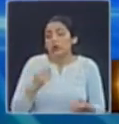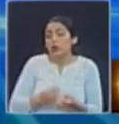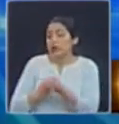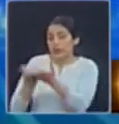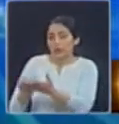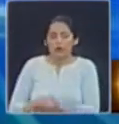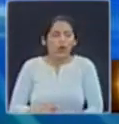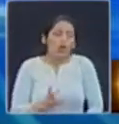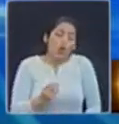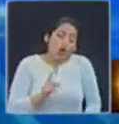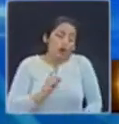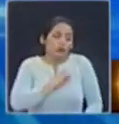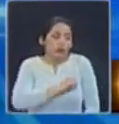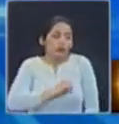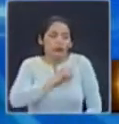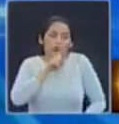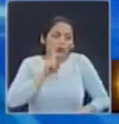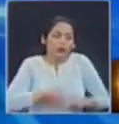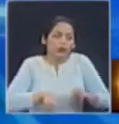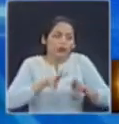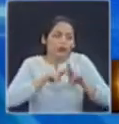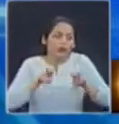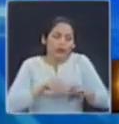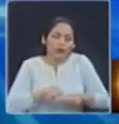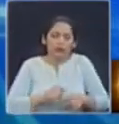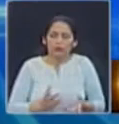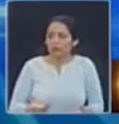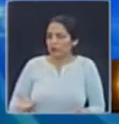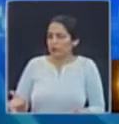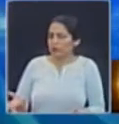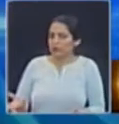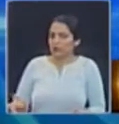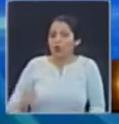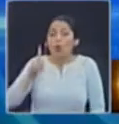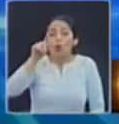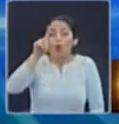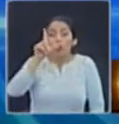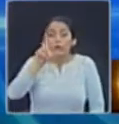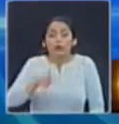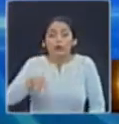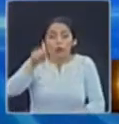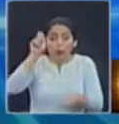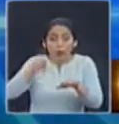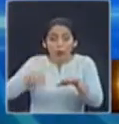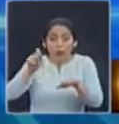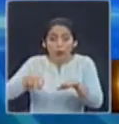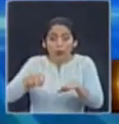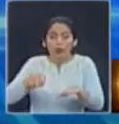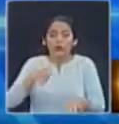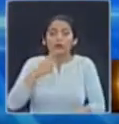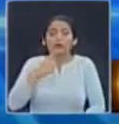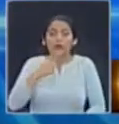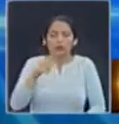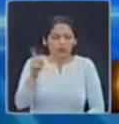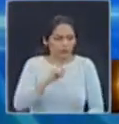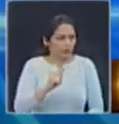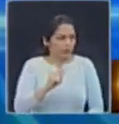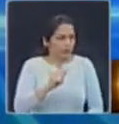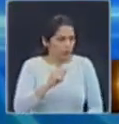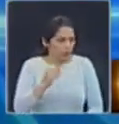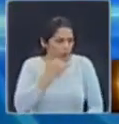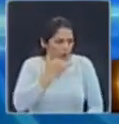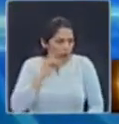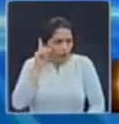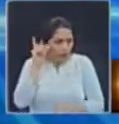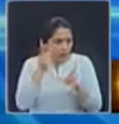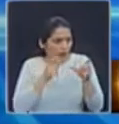Nacional. Y un juez nos da la razón, dice, señor fiscal, usted no puede archivar. El doctor Guzmán. Ajá.